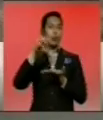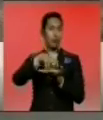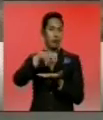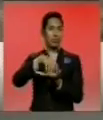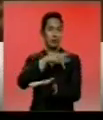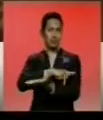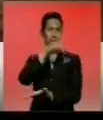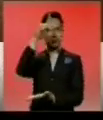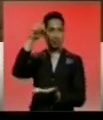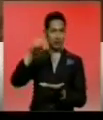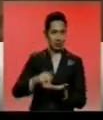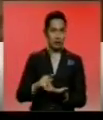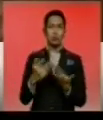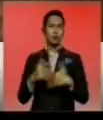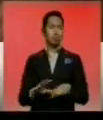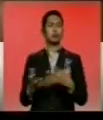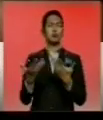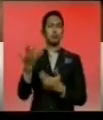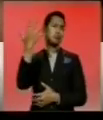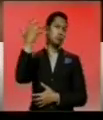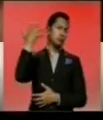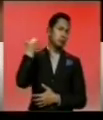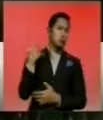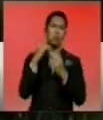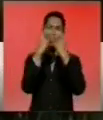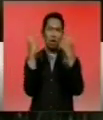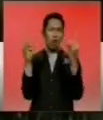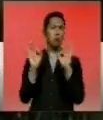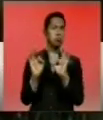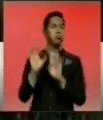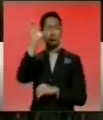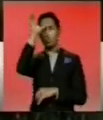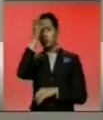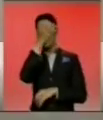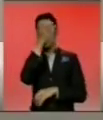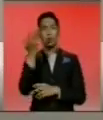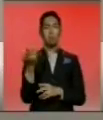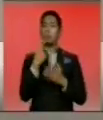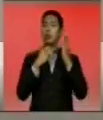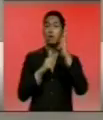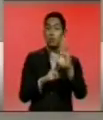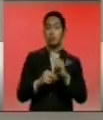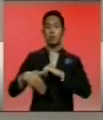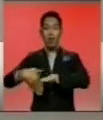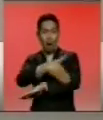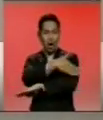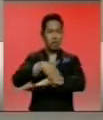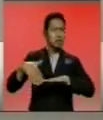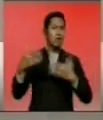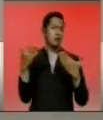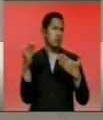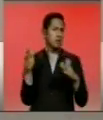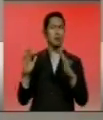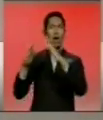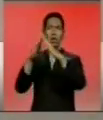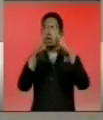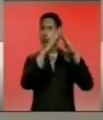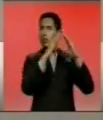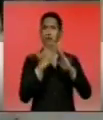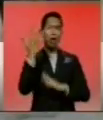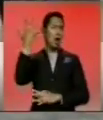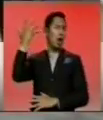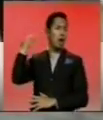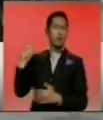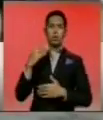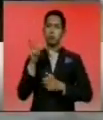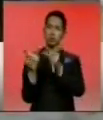Pichincha, ofrece una riqueza milenaria, patrimonial y cultural. Estas poblaciones se caracterizan por sus calles sencillas, sus casas de adobe y su gente